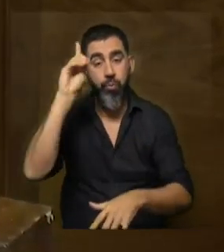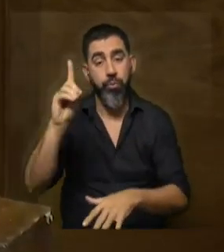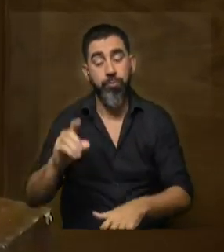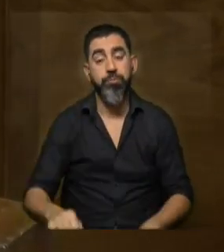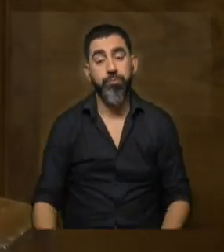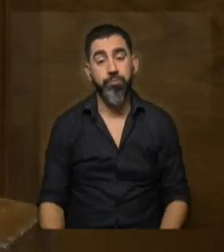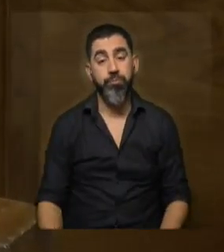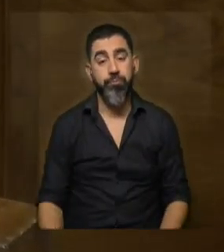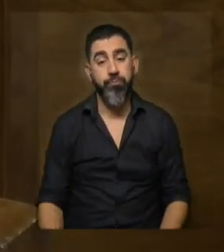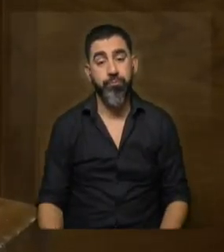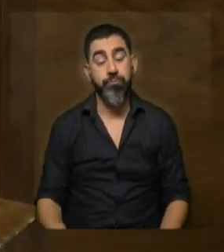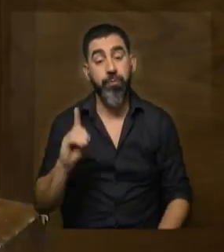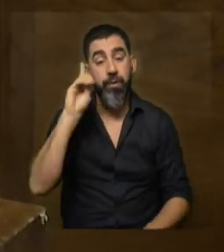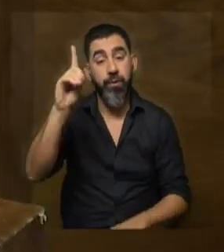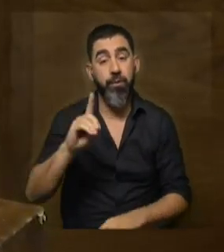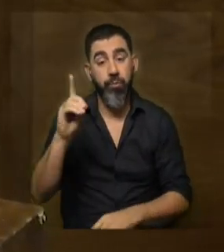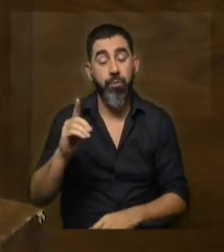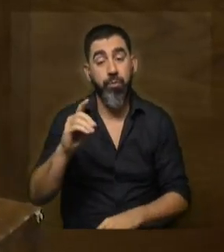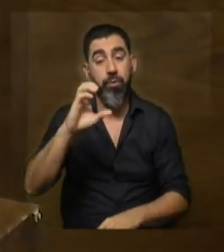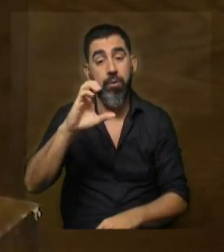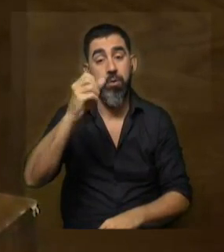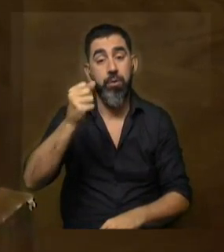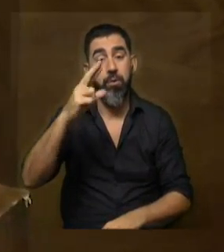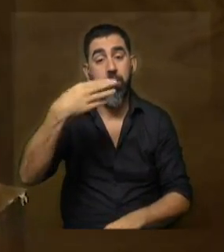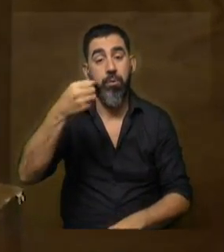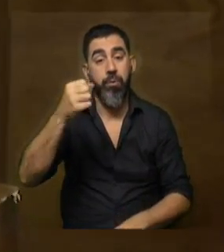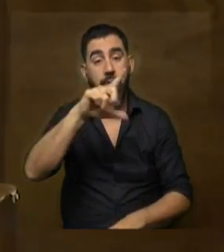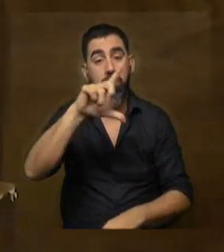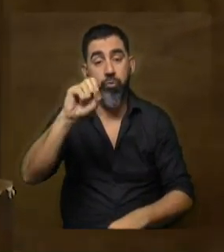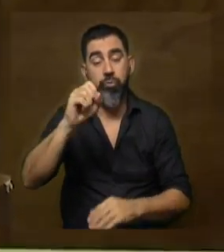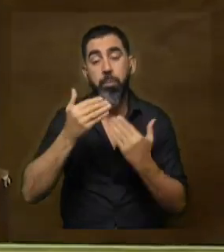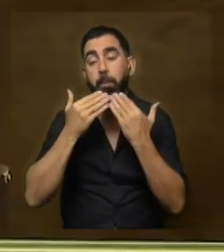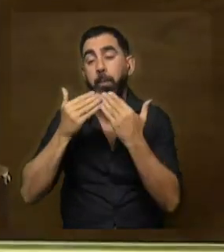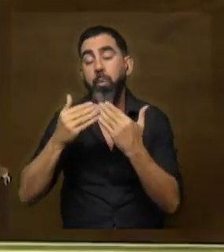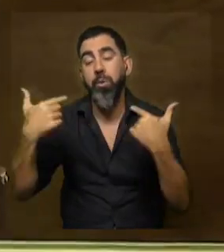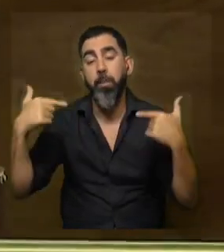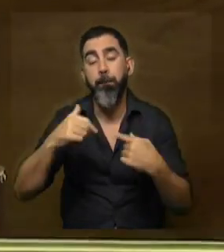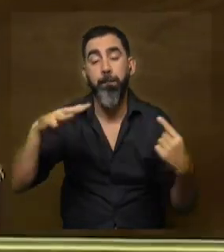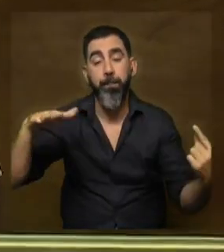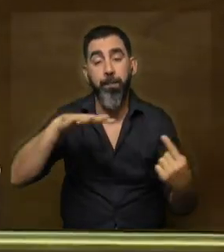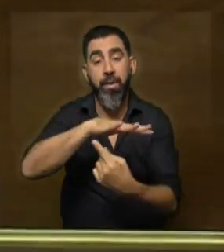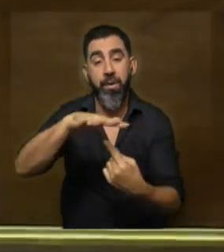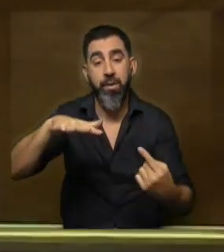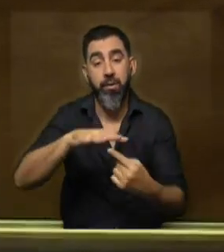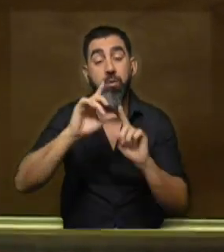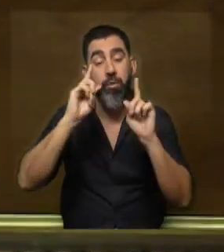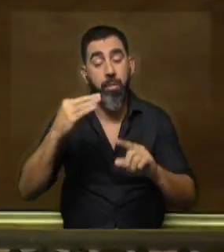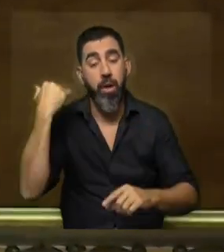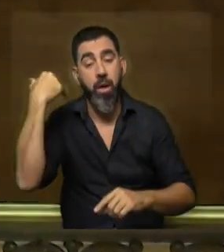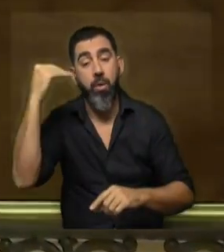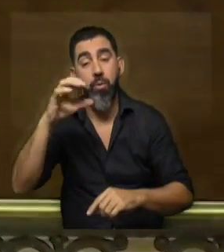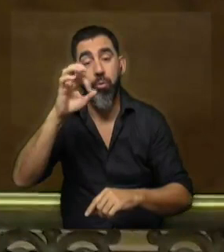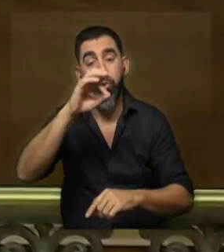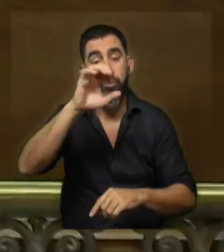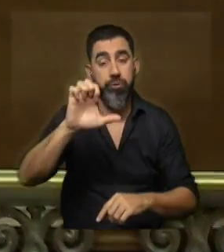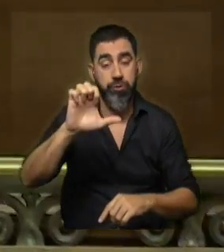donde el diputado Felipe Carballo está interpelando al ministro Robert y también a las